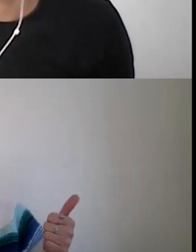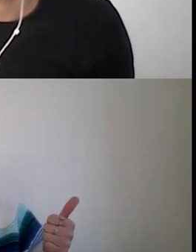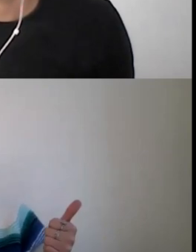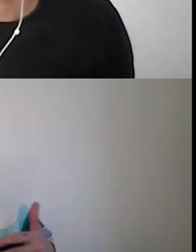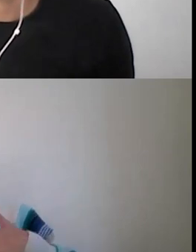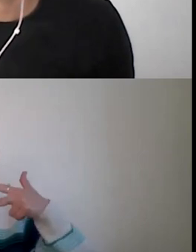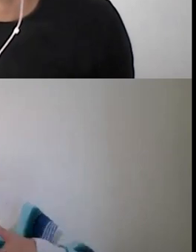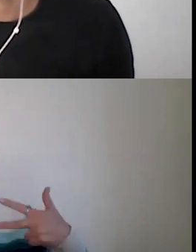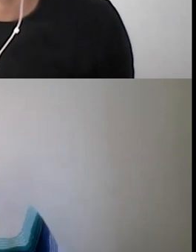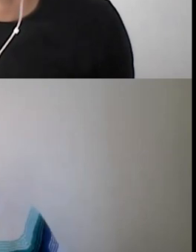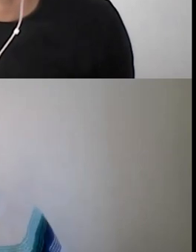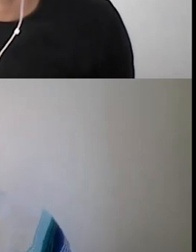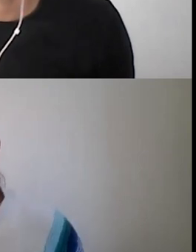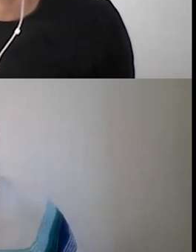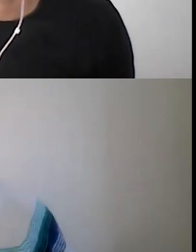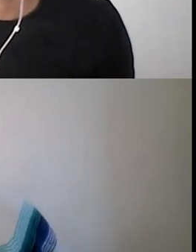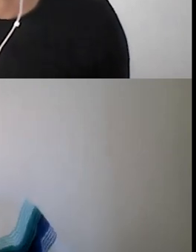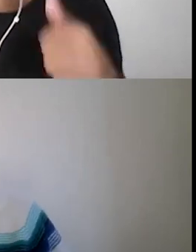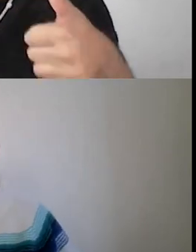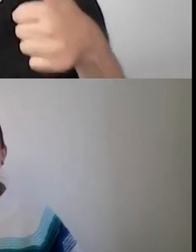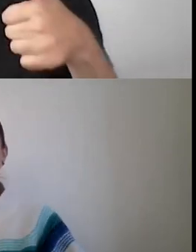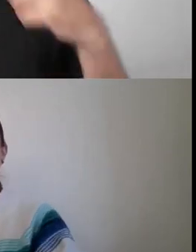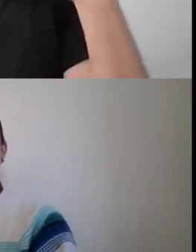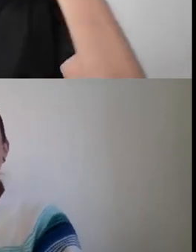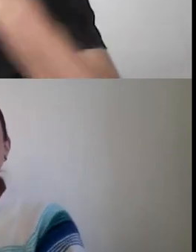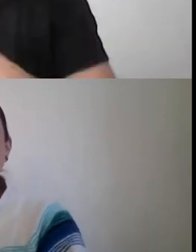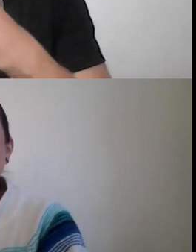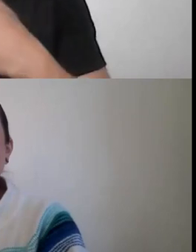Ahora les dejo con Maca. ¡Uy, qué bonito, Carolina!